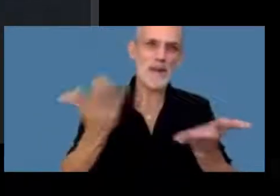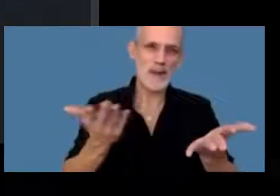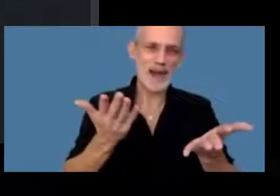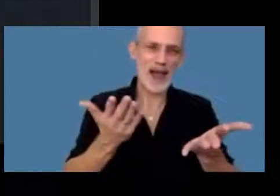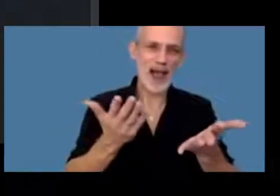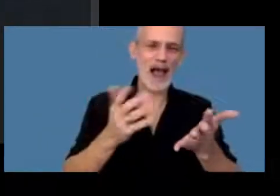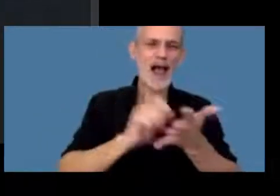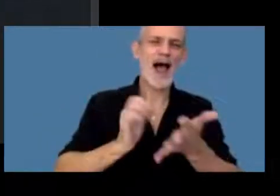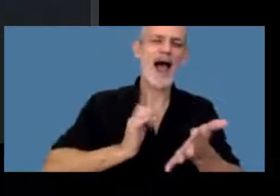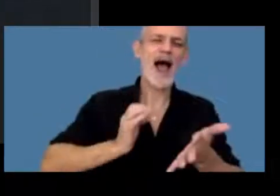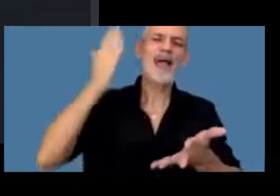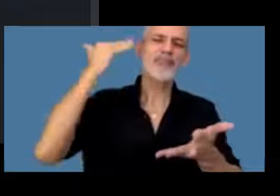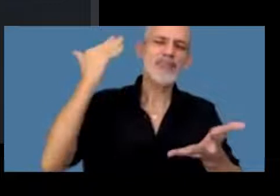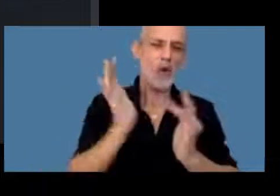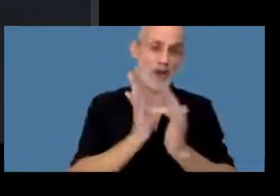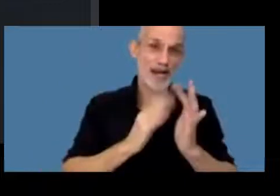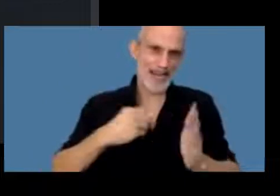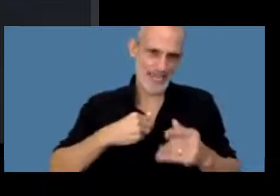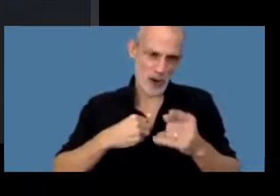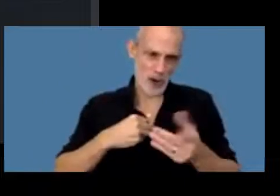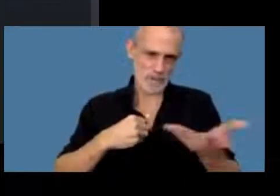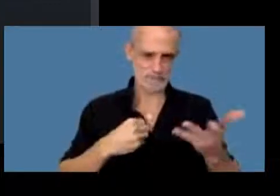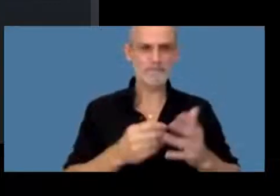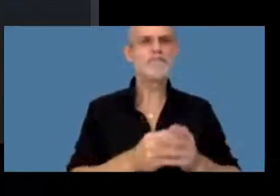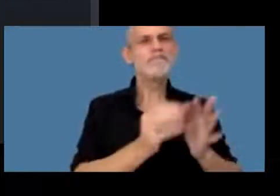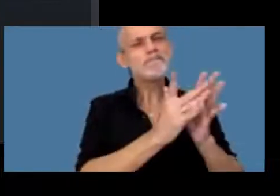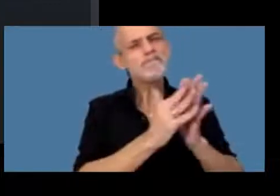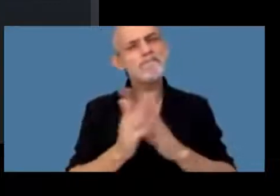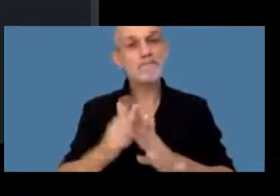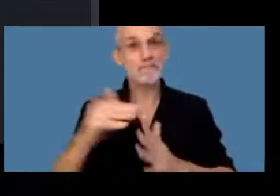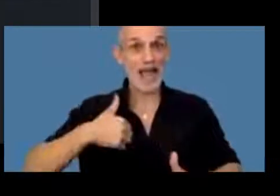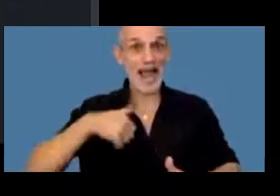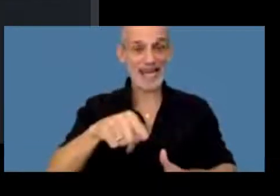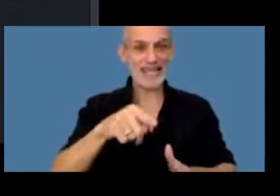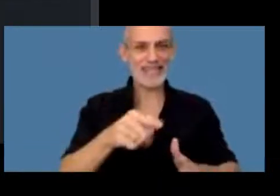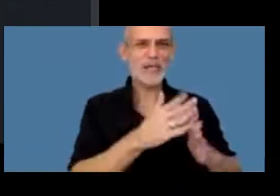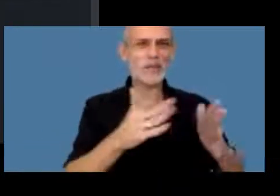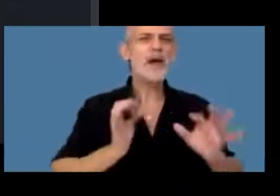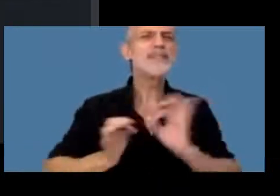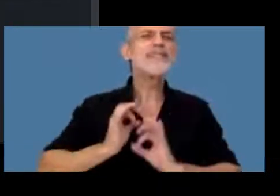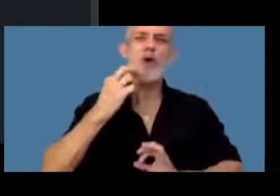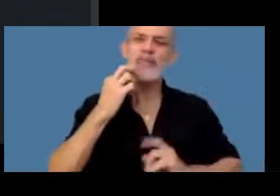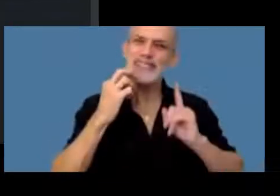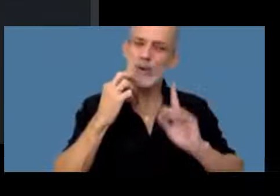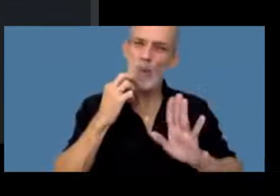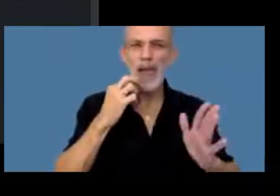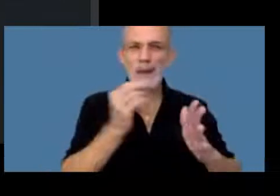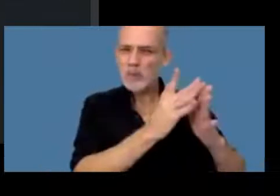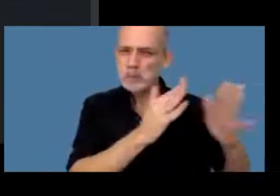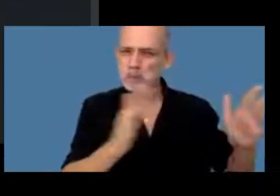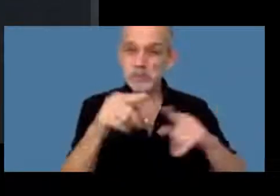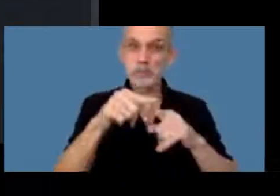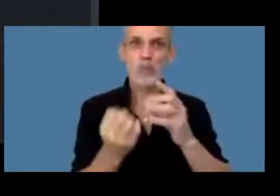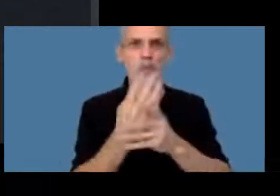antiguos, digamos, de la religión. Llegando a nuestro país, vamos a ir al siglo XIX, donde ahí empezaban a nacer las